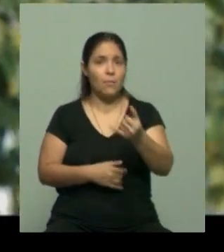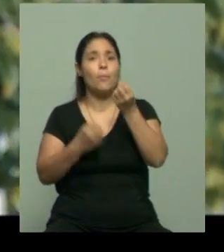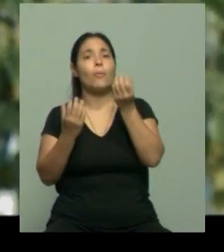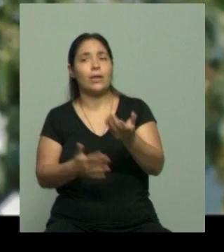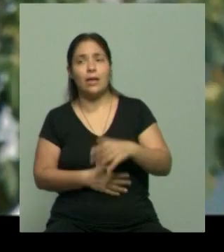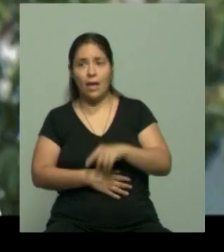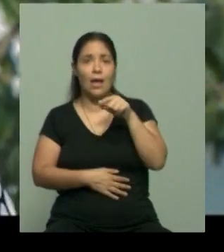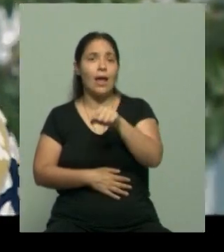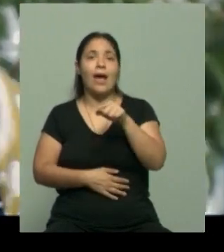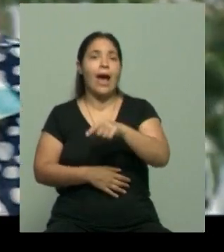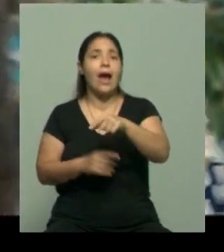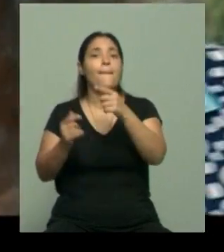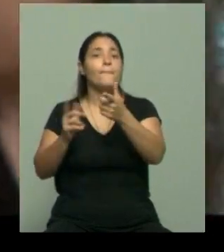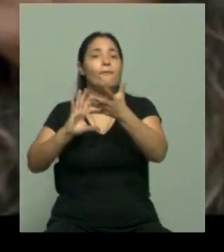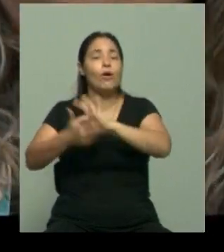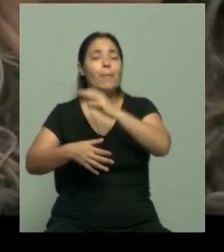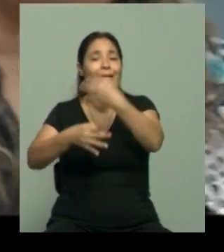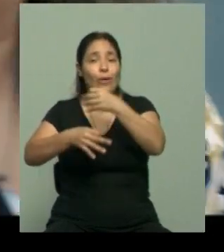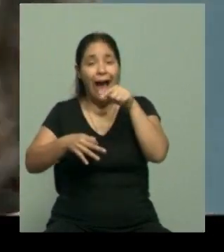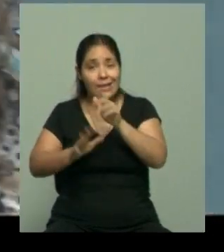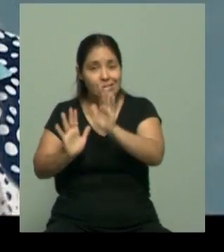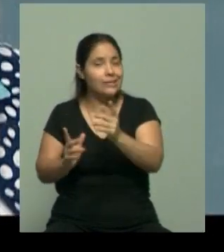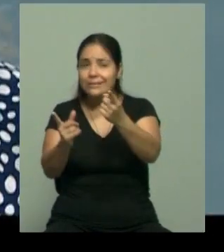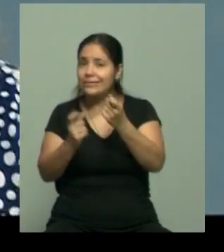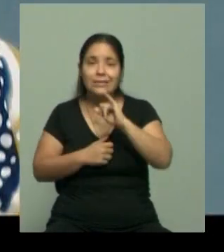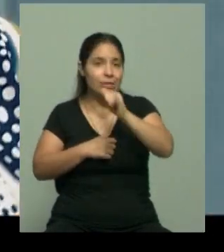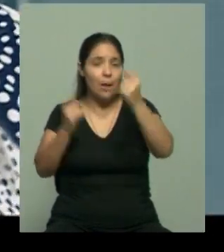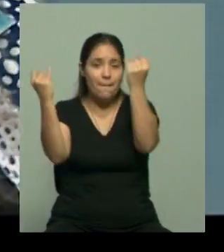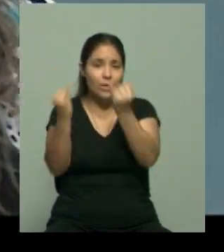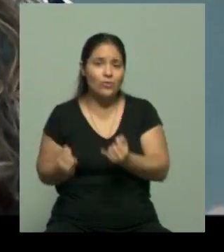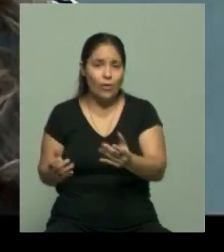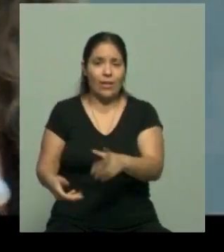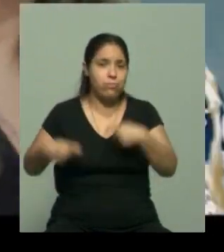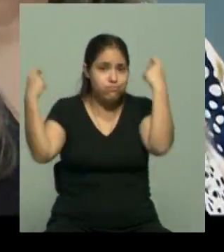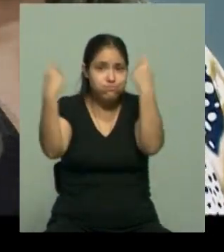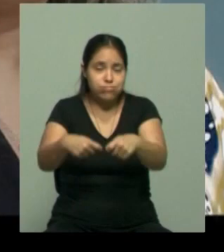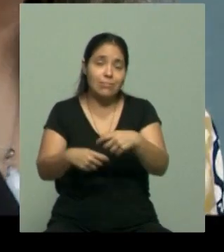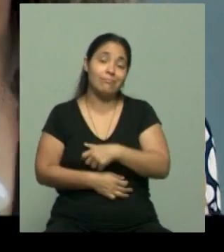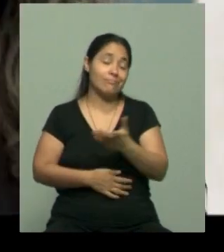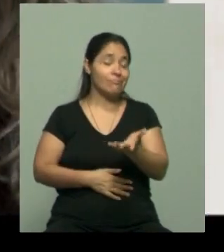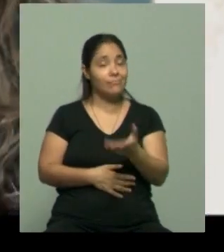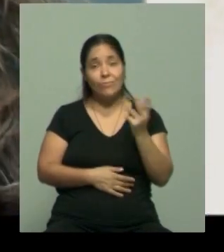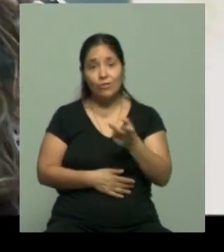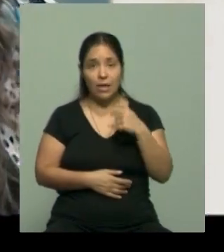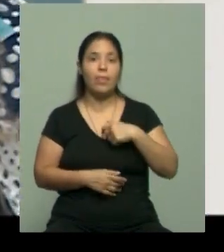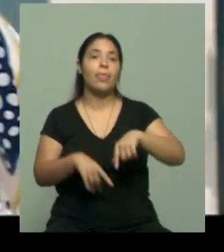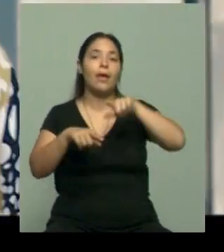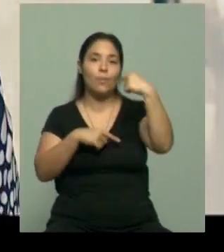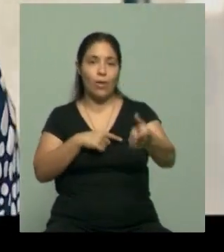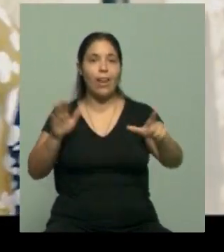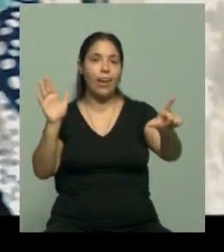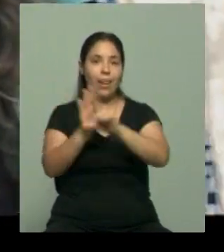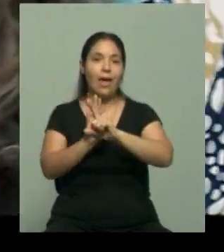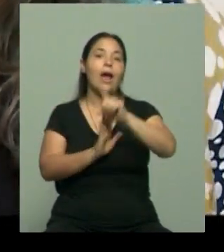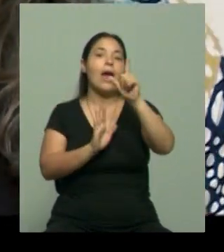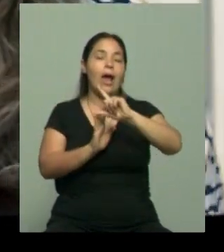necesitas una inversión presupuestaria muy grande. Claro. Que tampoco funcionó. Y bueno, luego aparece la Ley de Educación Nacional, que desde mi punto